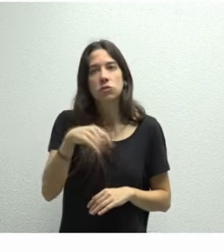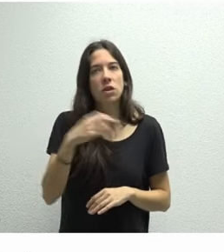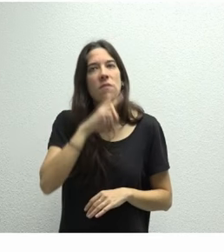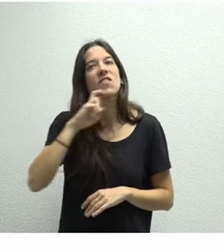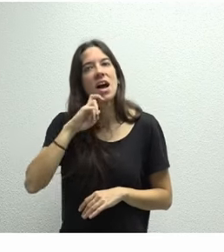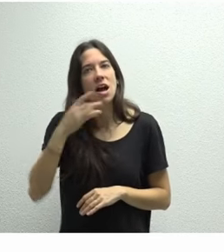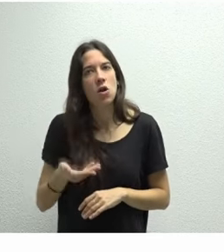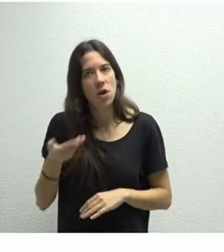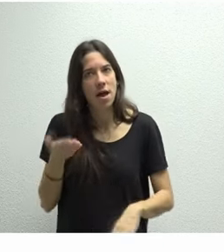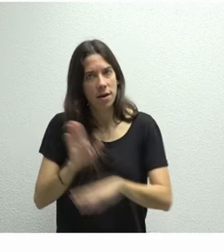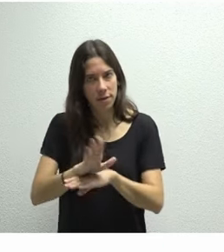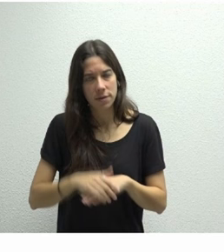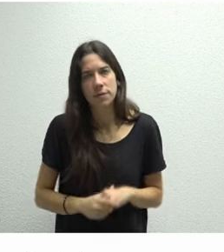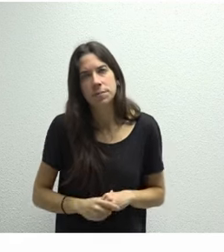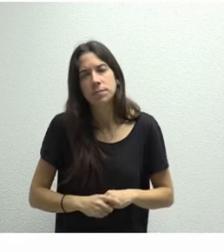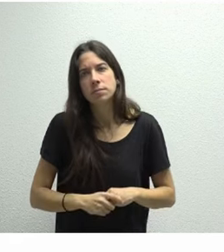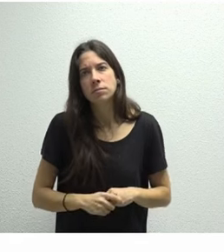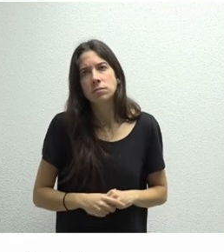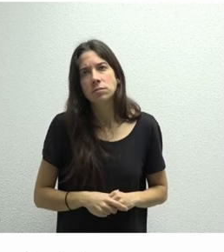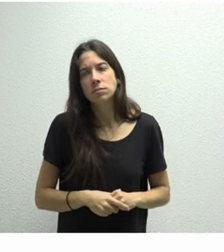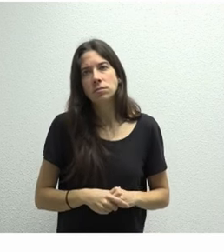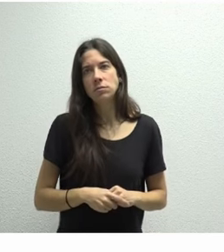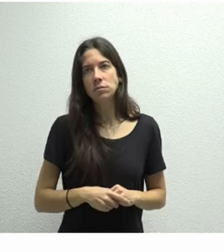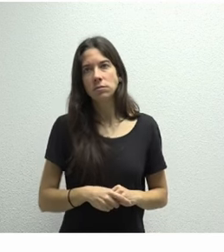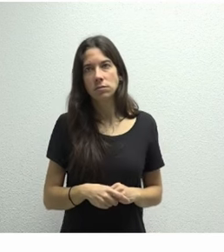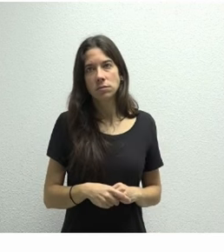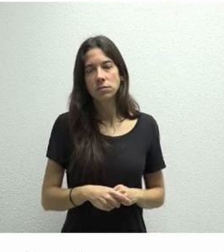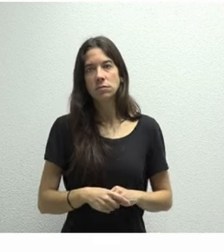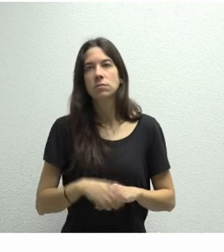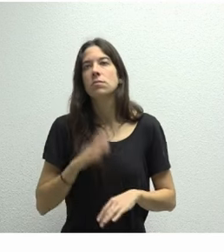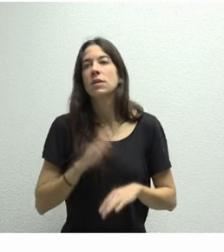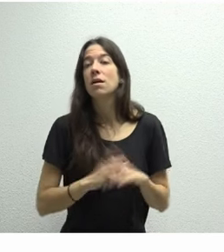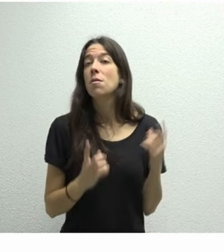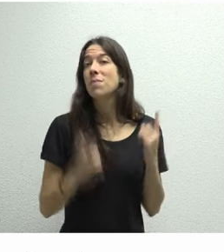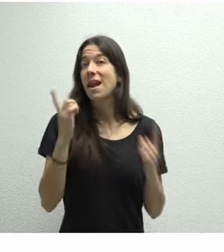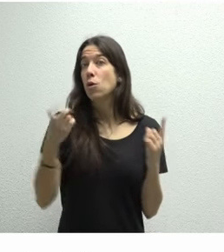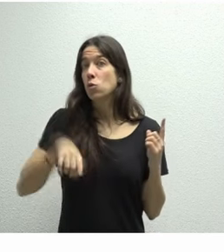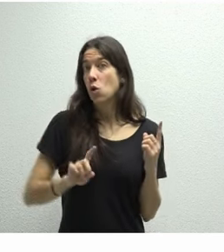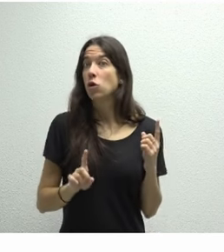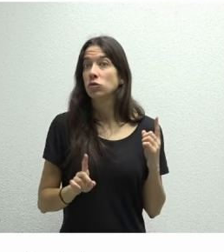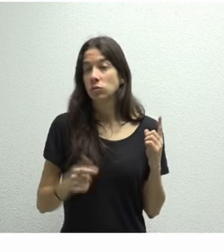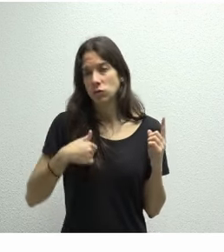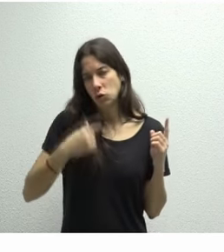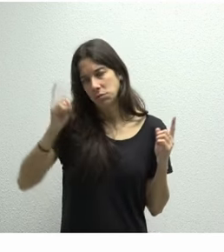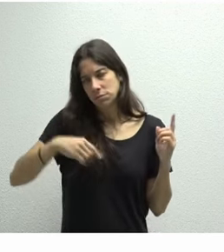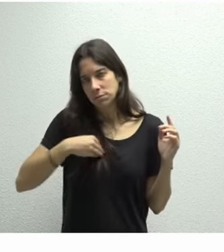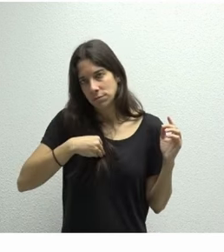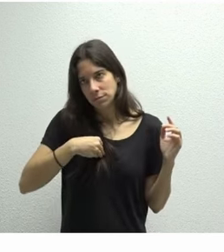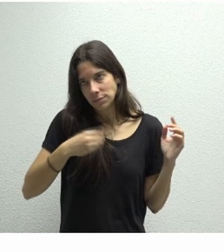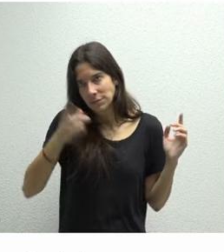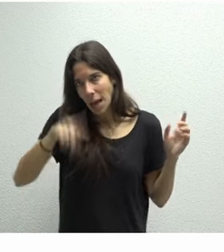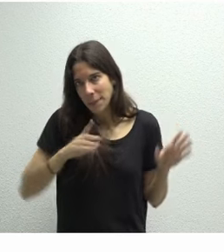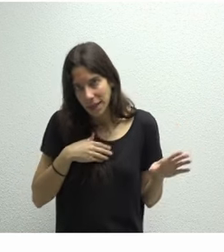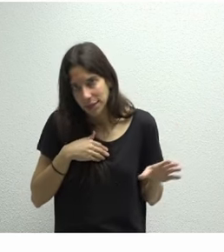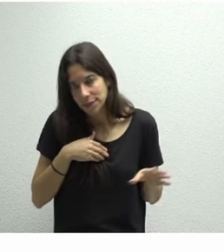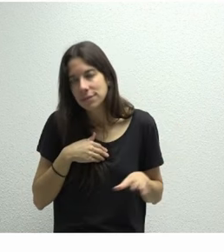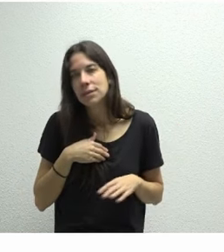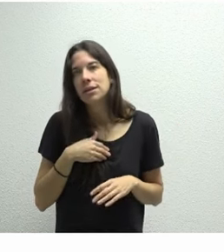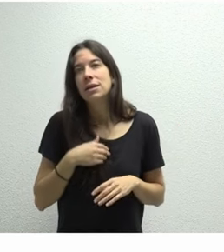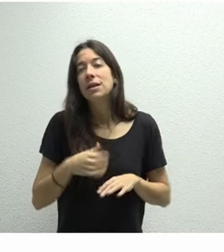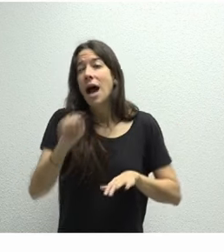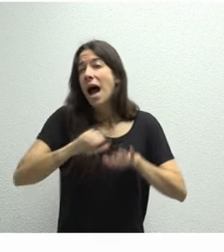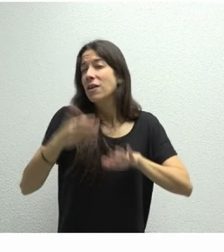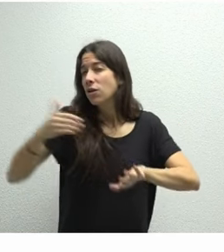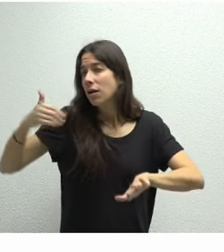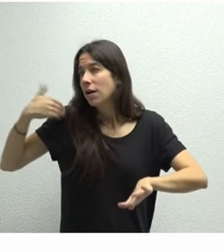valor algo que para para algunos en los que me incluyó años atrás muchos muchos muchos años